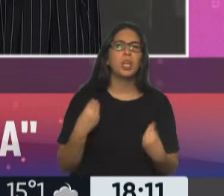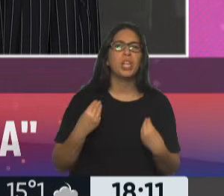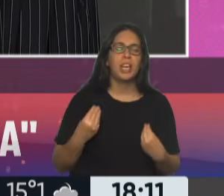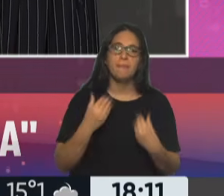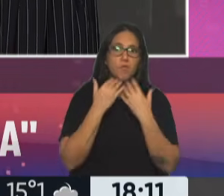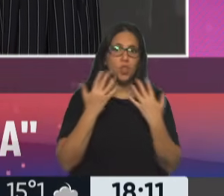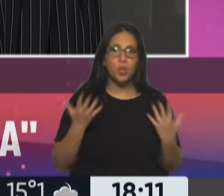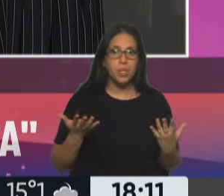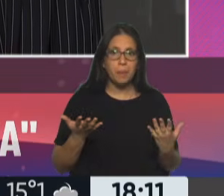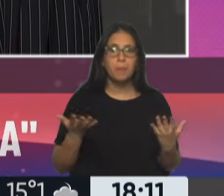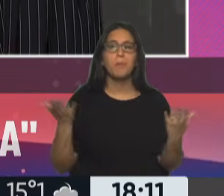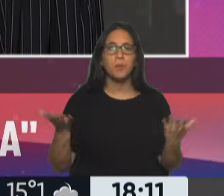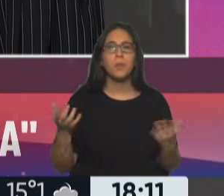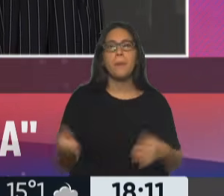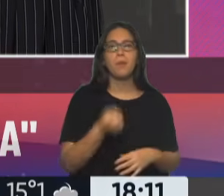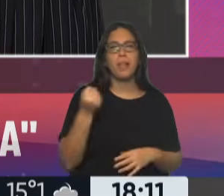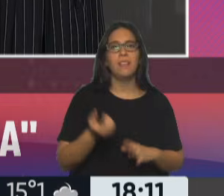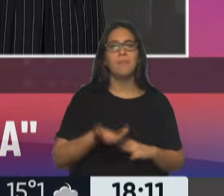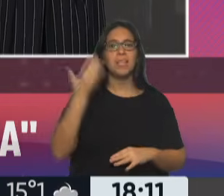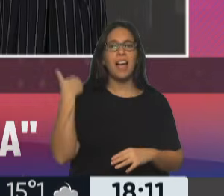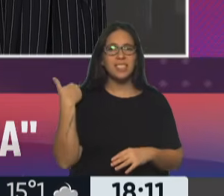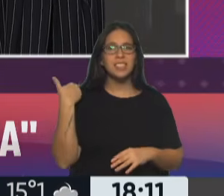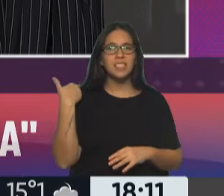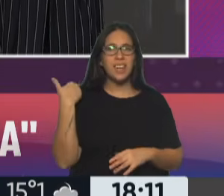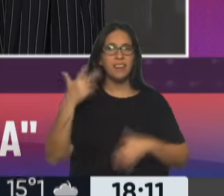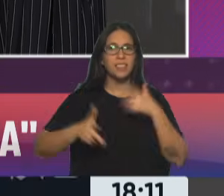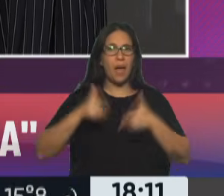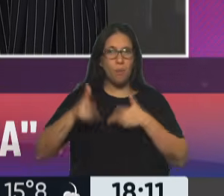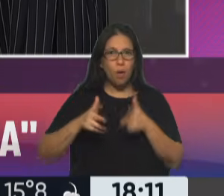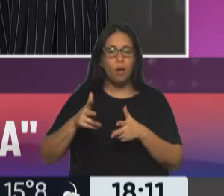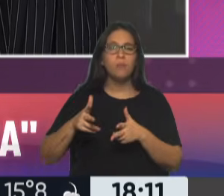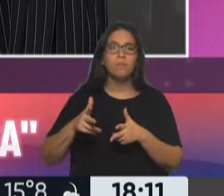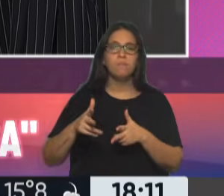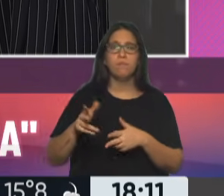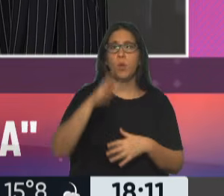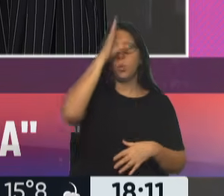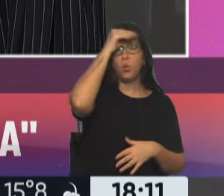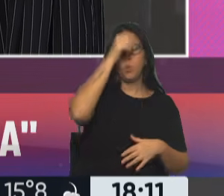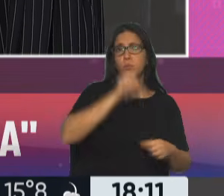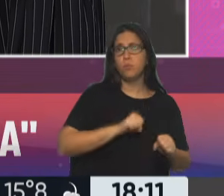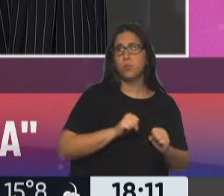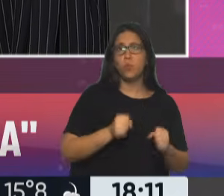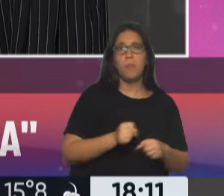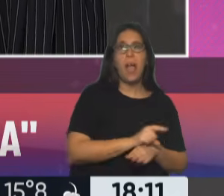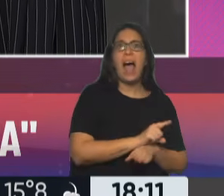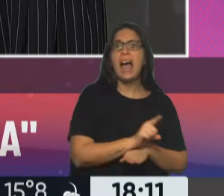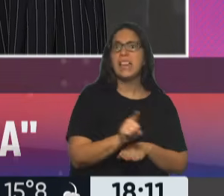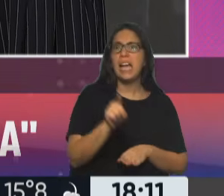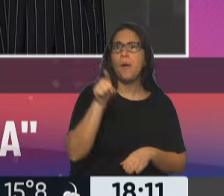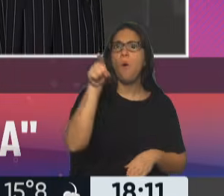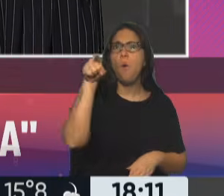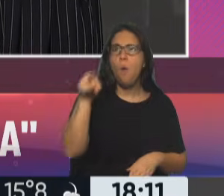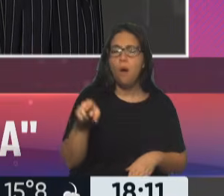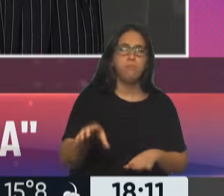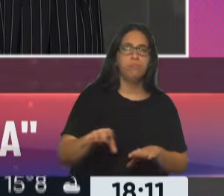esto, y me parece importante de lo que se dijo ayer y por lo cual el presidente Donald Trump suspendió un ataque que podía llegar a ser realmente muy importante contra,